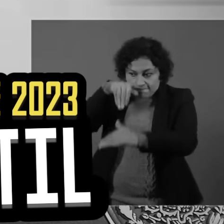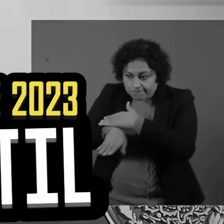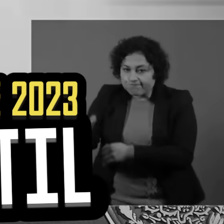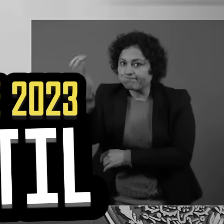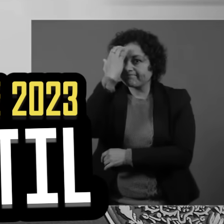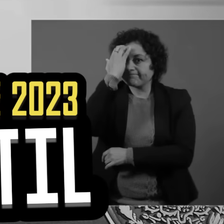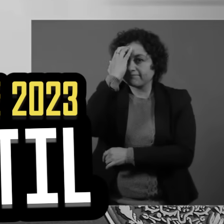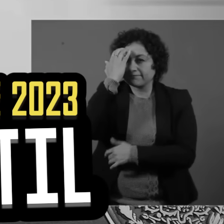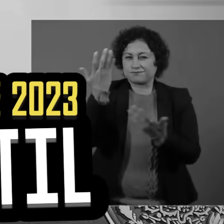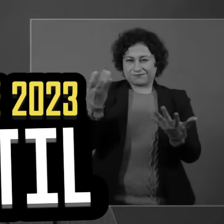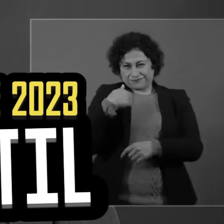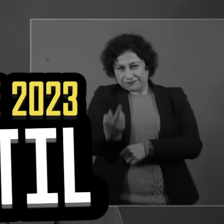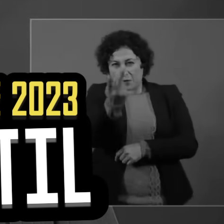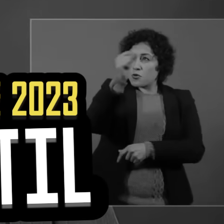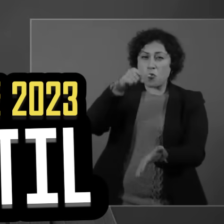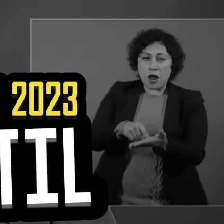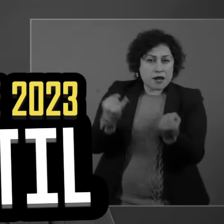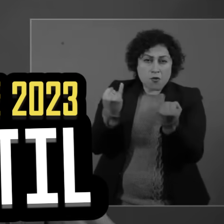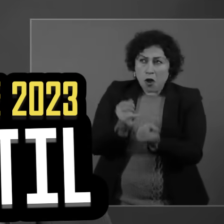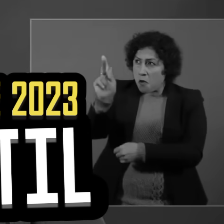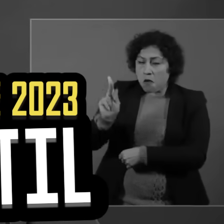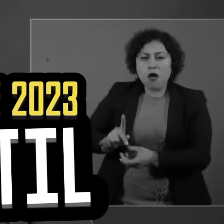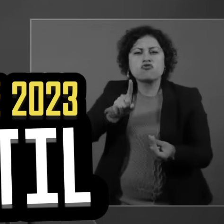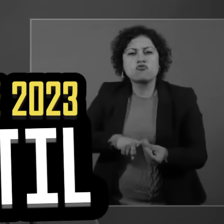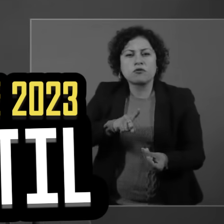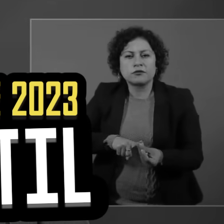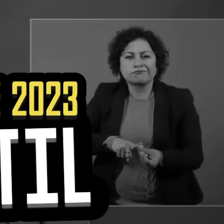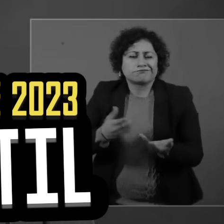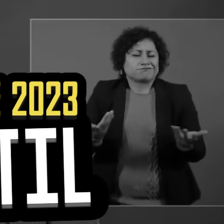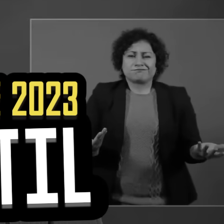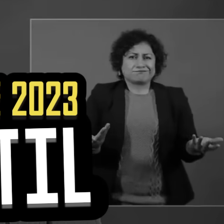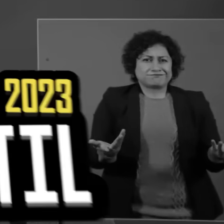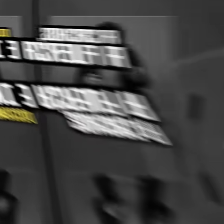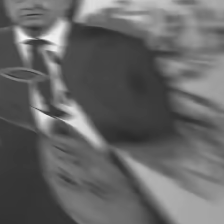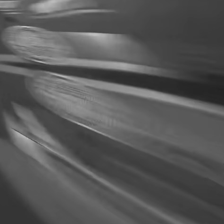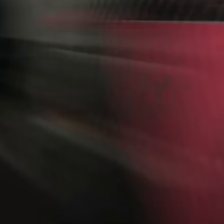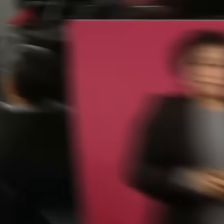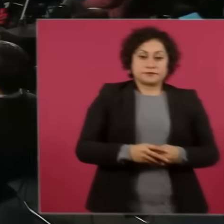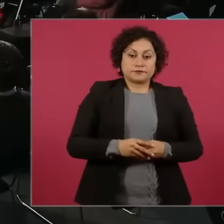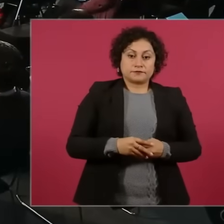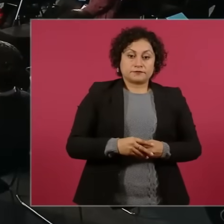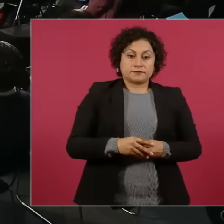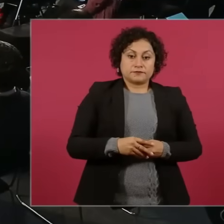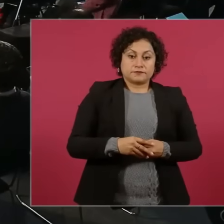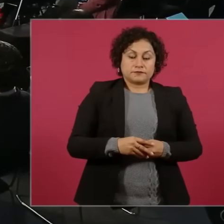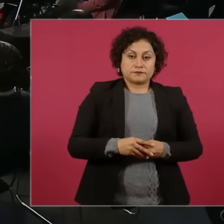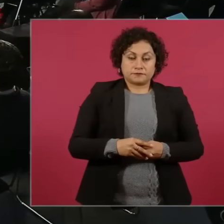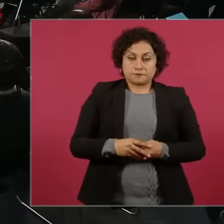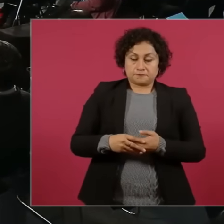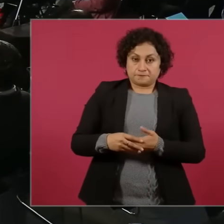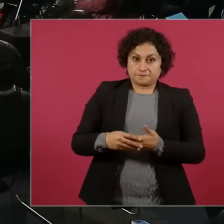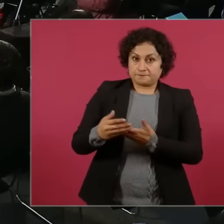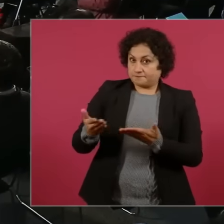en qué lugar del mundo se encuentra. Es para sentirnos muy orgullosos. A ver, por